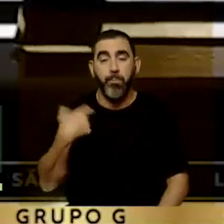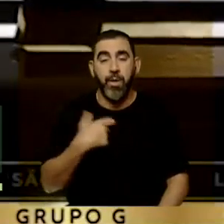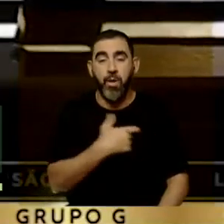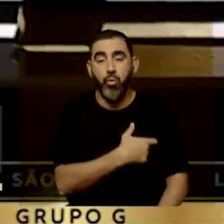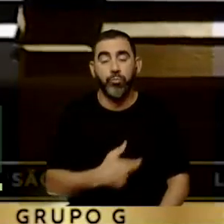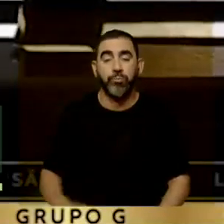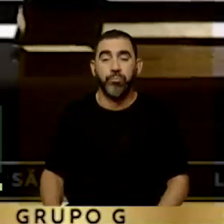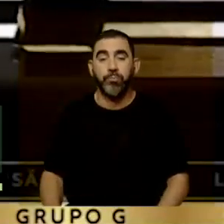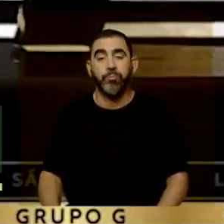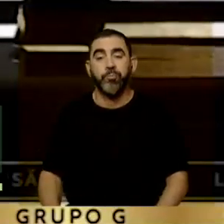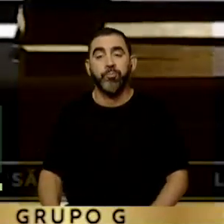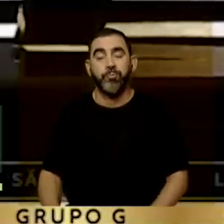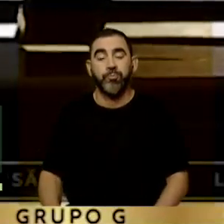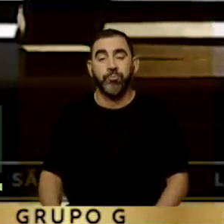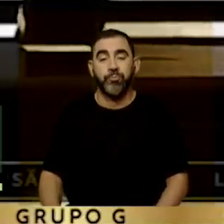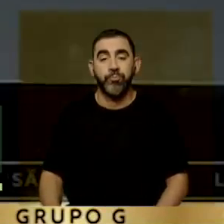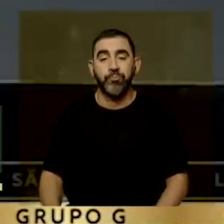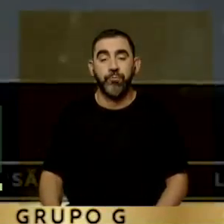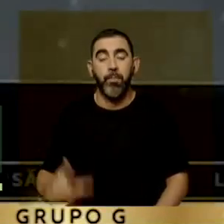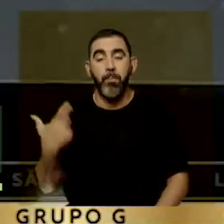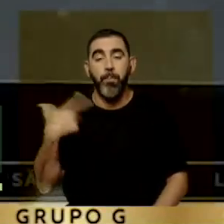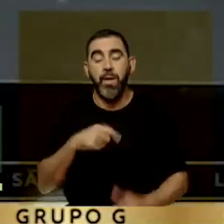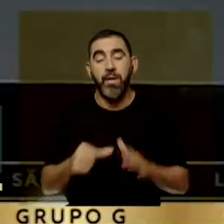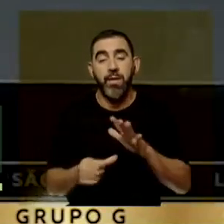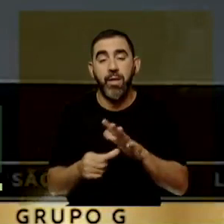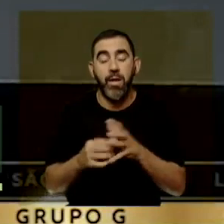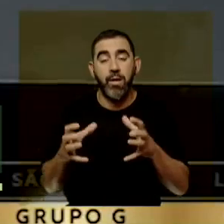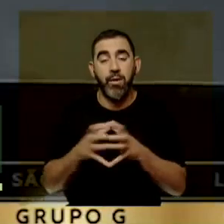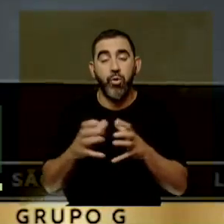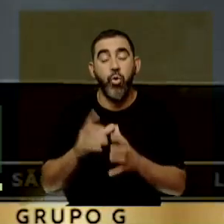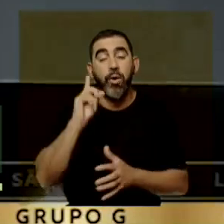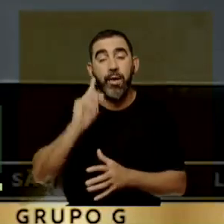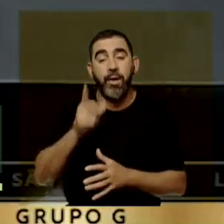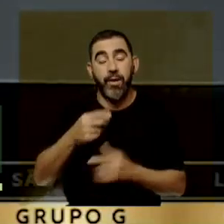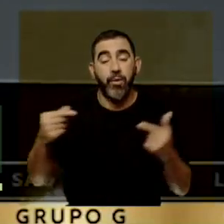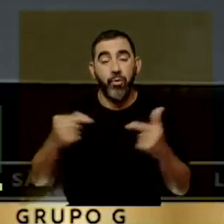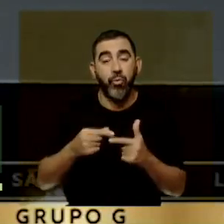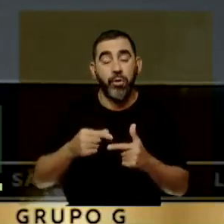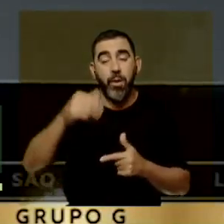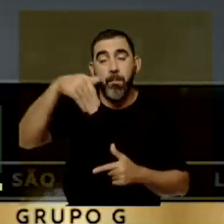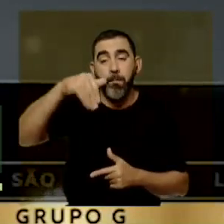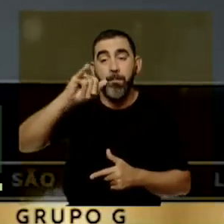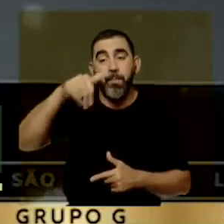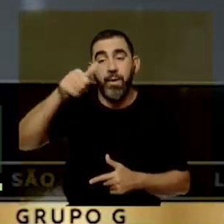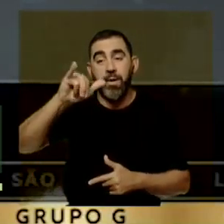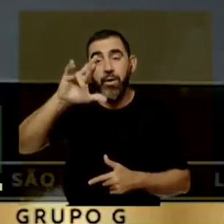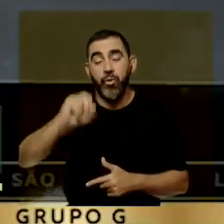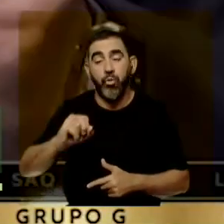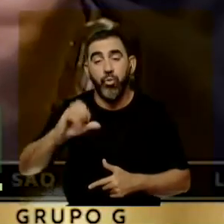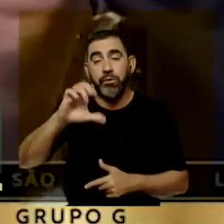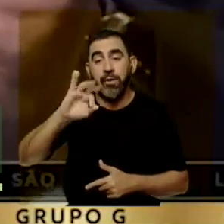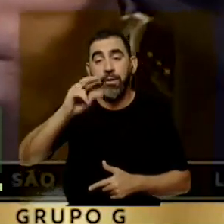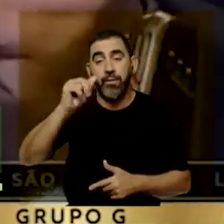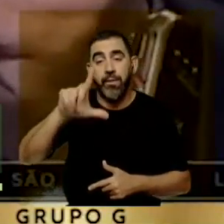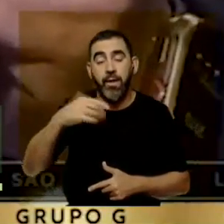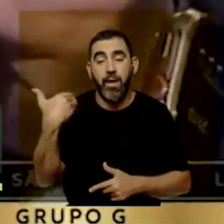y también de Peñarol. Peñarol es cabeza de serie del grupo G y enfrentará a Atlético Mineiro de Brasil, Rosario Central de Argentina